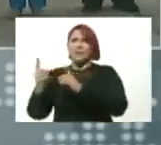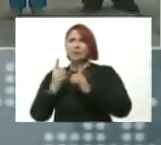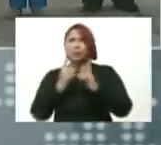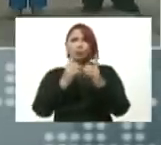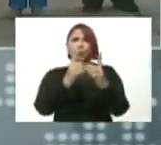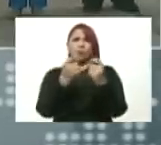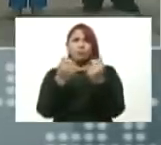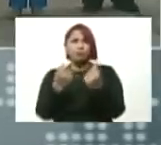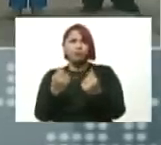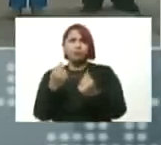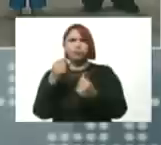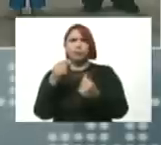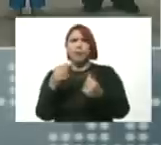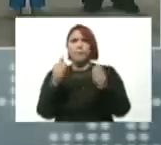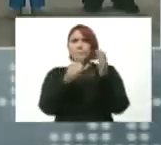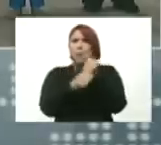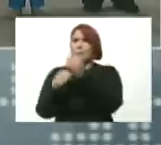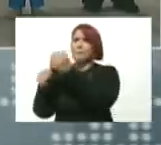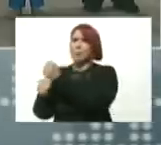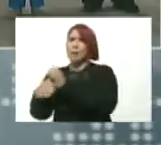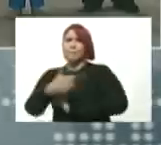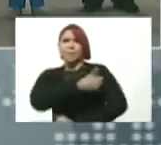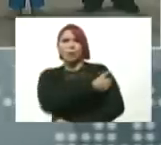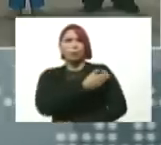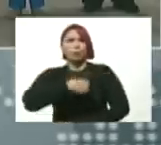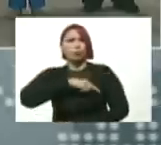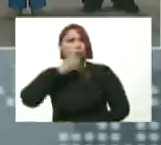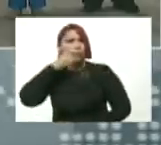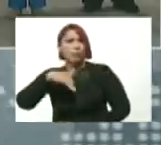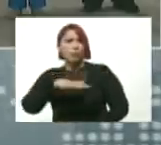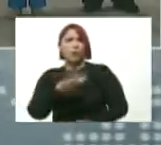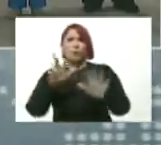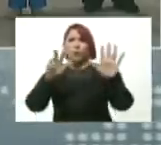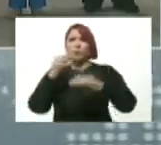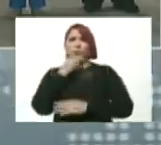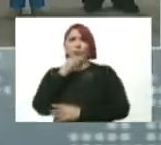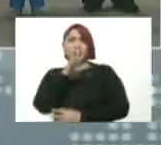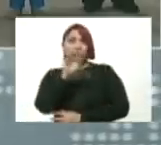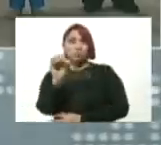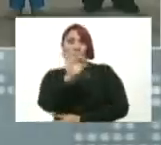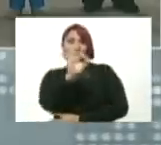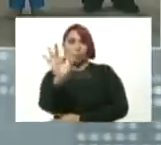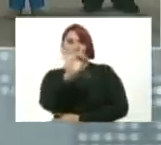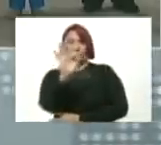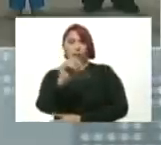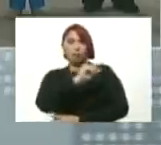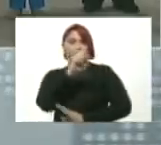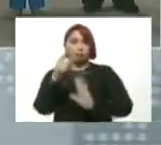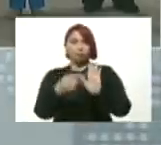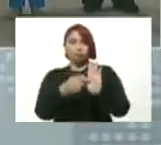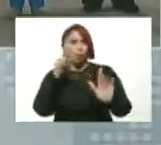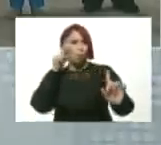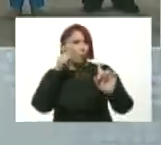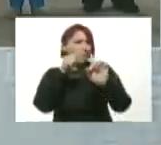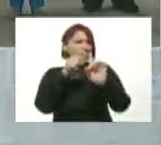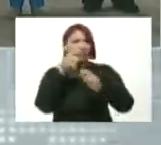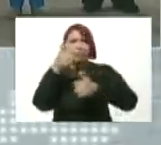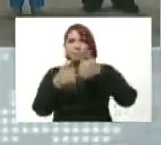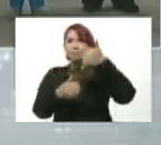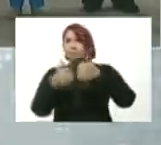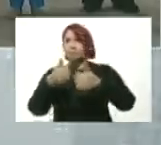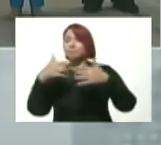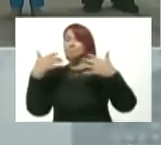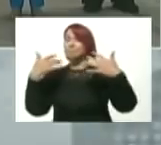consiguiendo las vacunas para nuestro pueblo 8 de octubre 50% con una meta ay